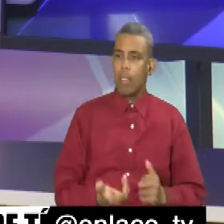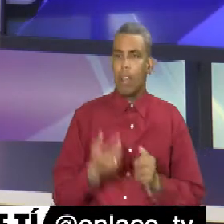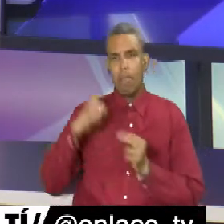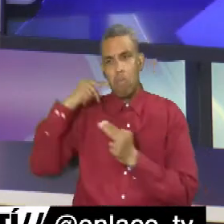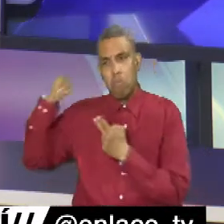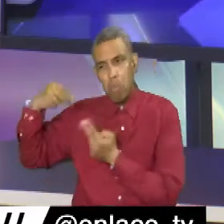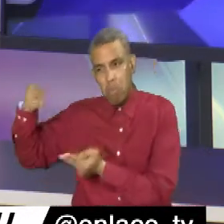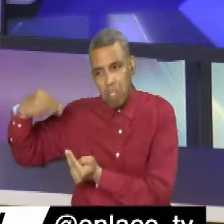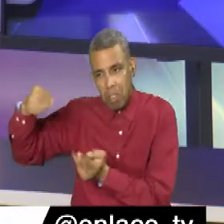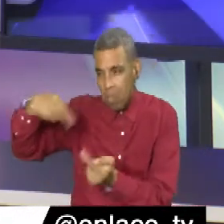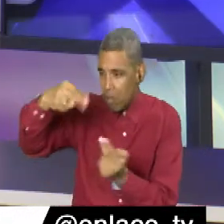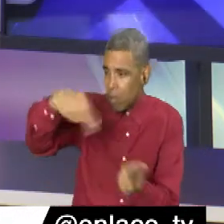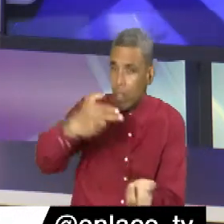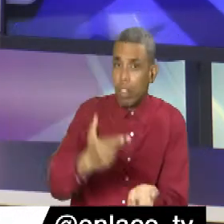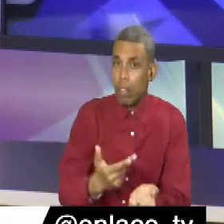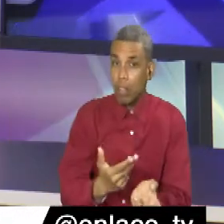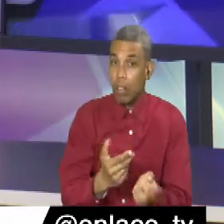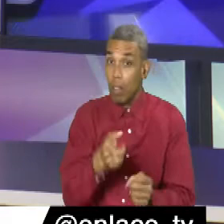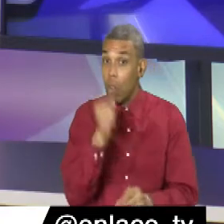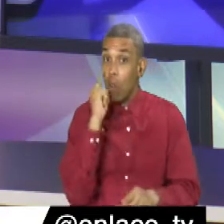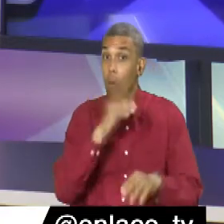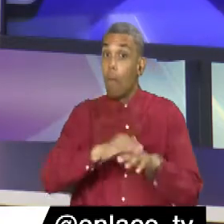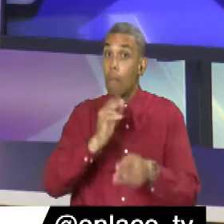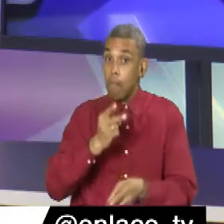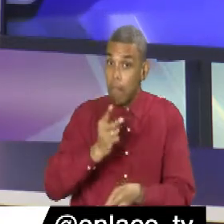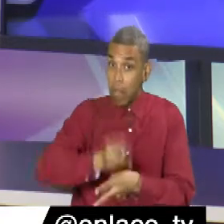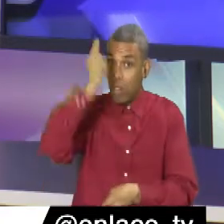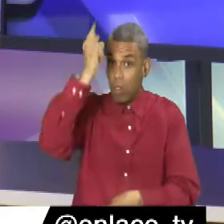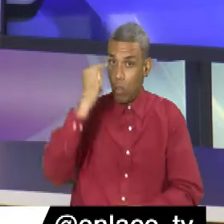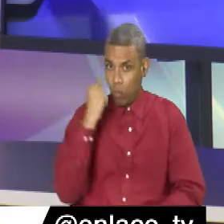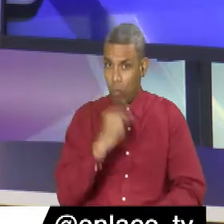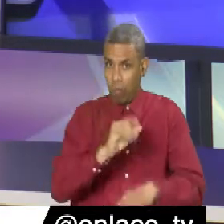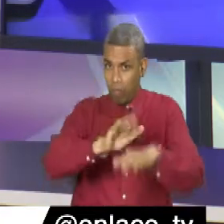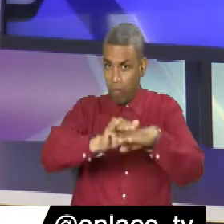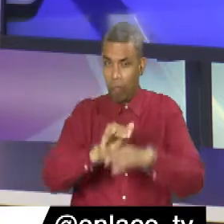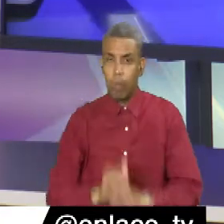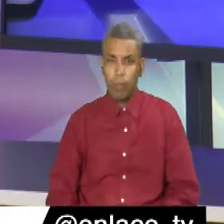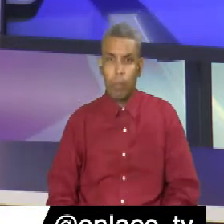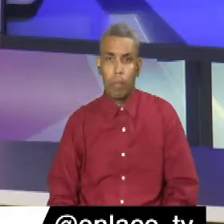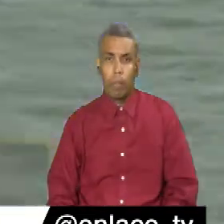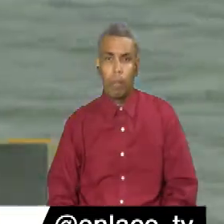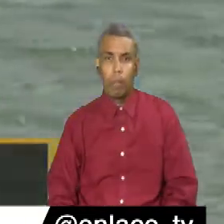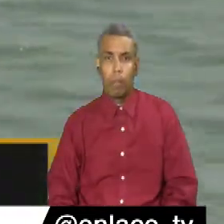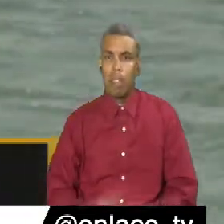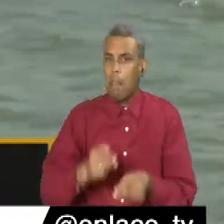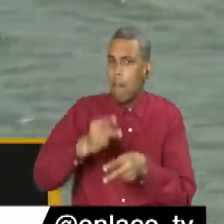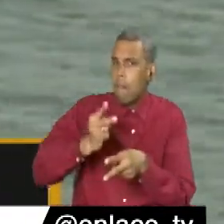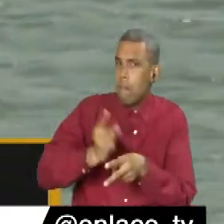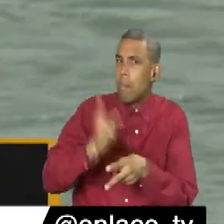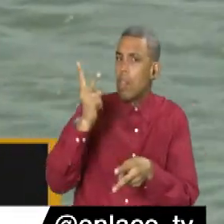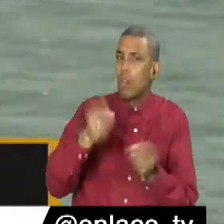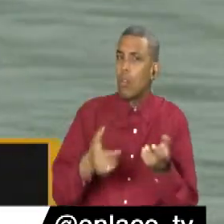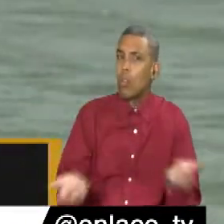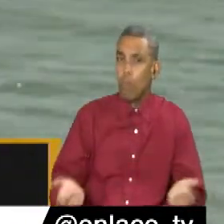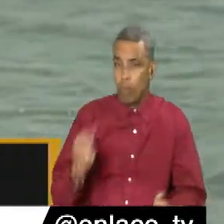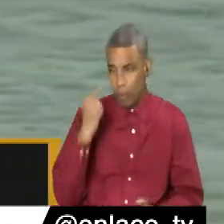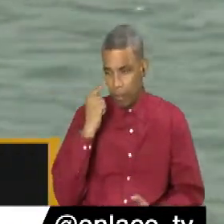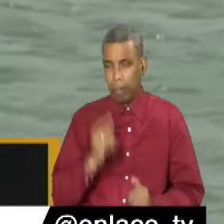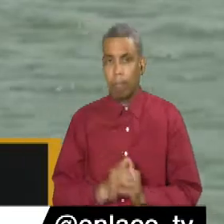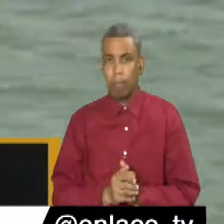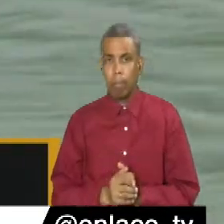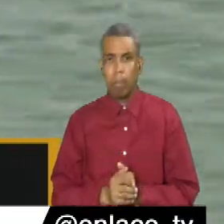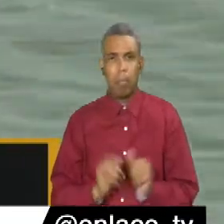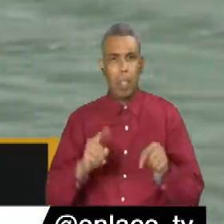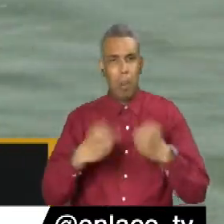ante el peligro que esto puede representar ante el uso inadecuado de la represa. Al parecer, algunas empresas de transporte fluvial vienen